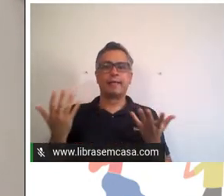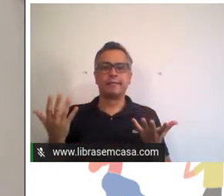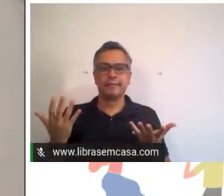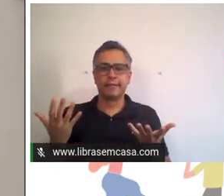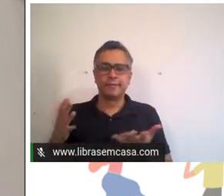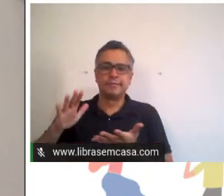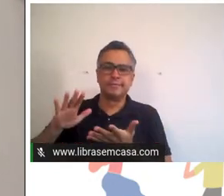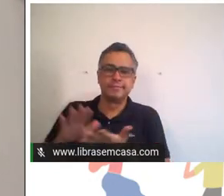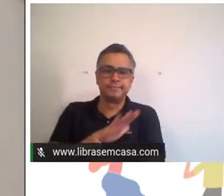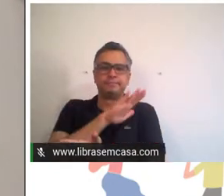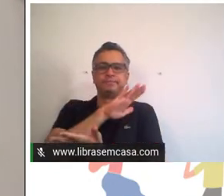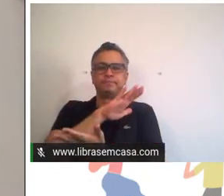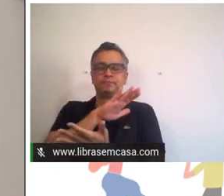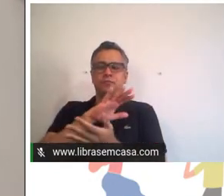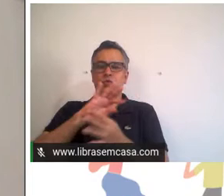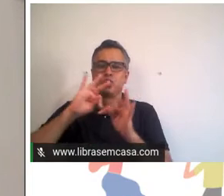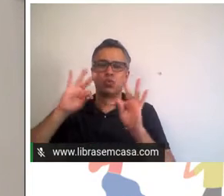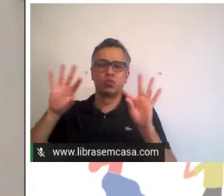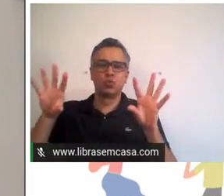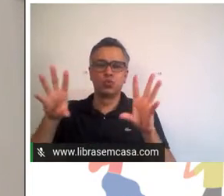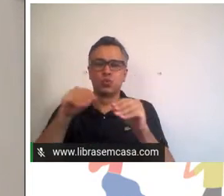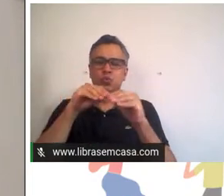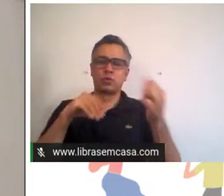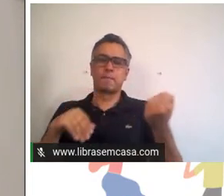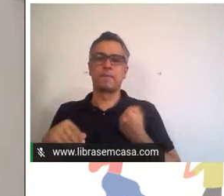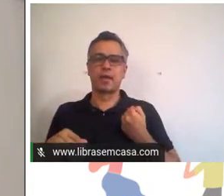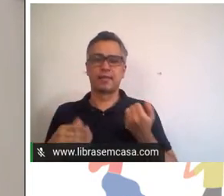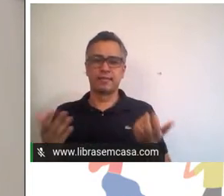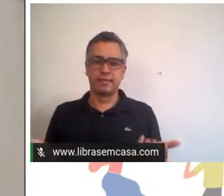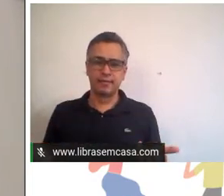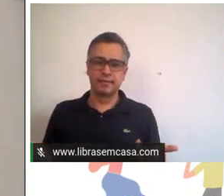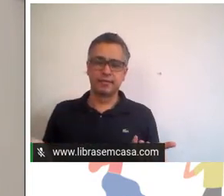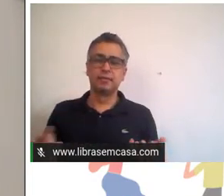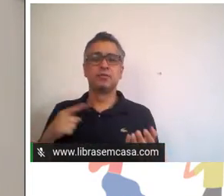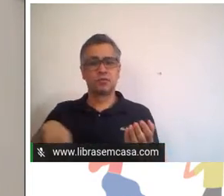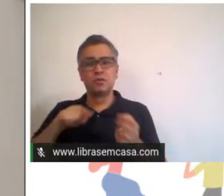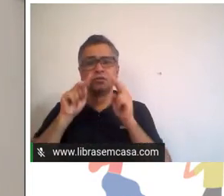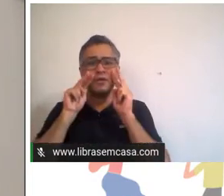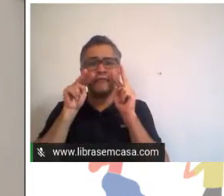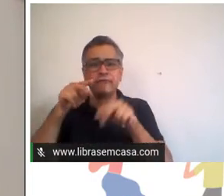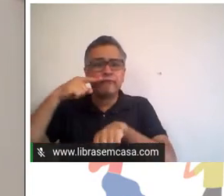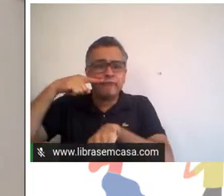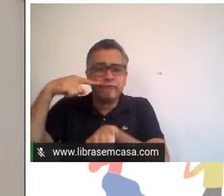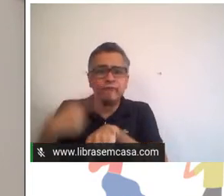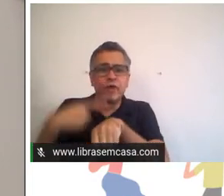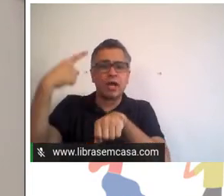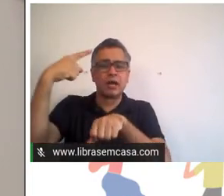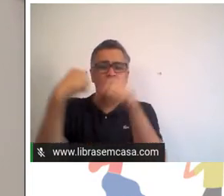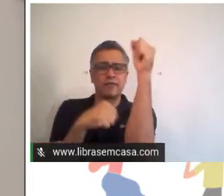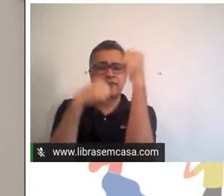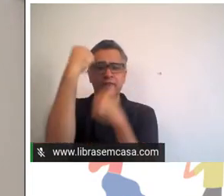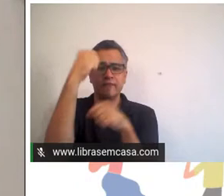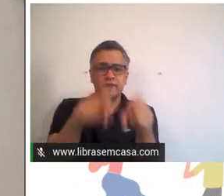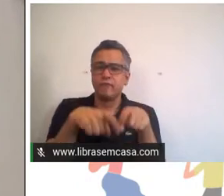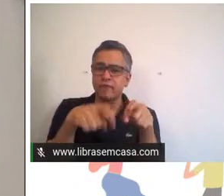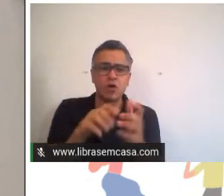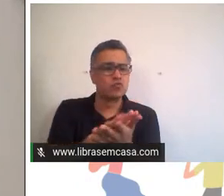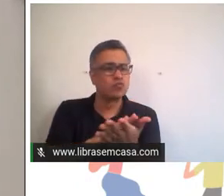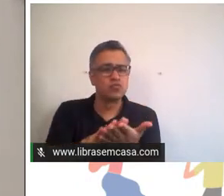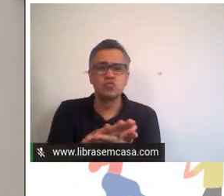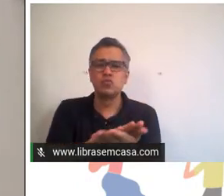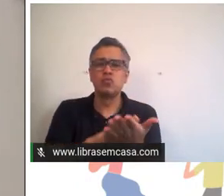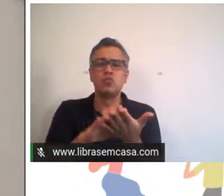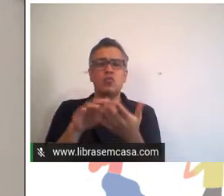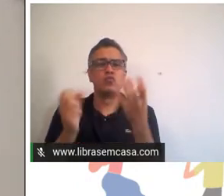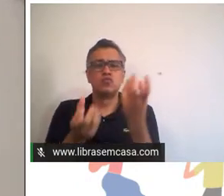y extinguiéndolo todo mientras nos mata. Estamos viéndolo, vemos las granjas industriales no funcionan más, estos